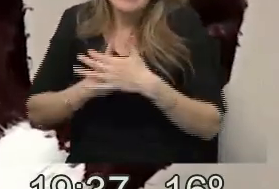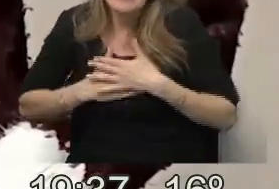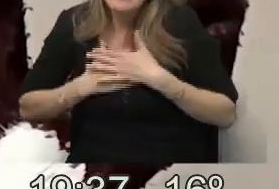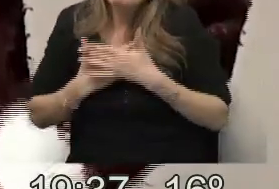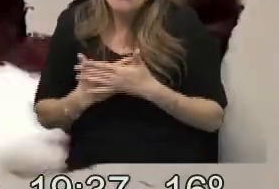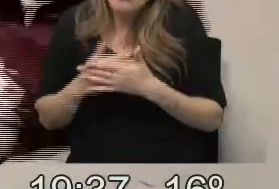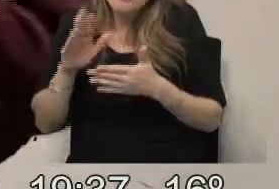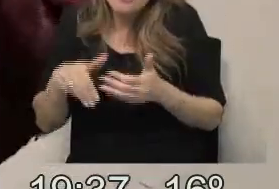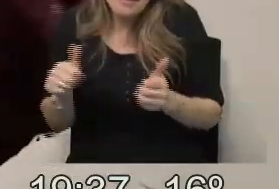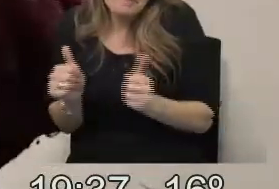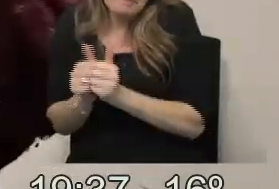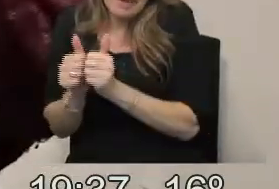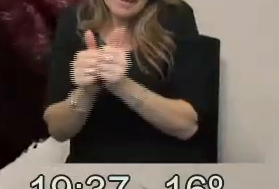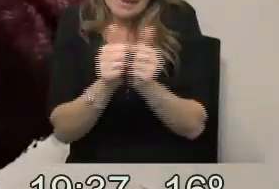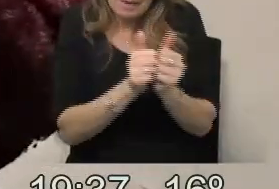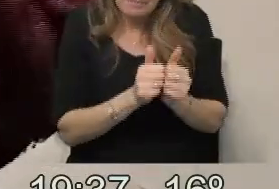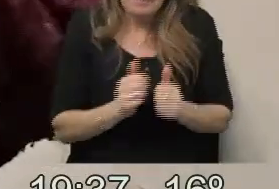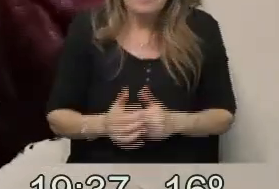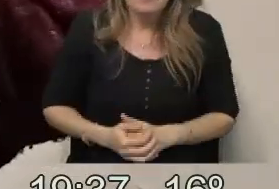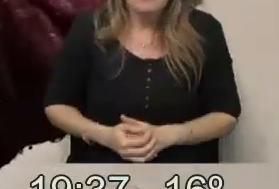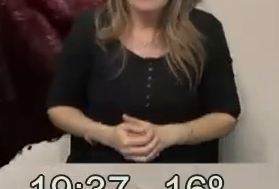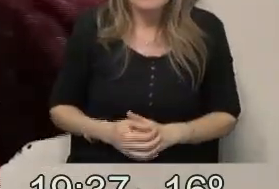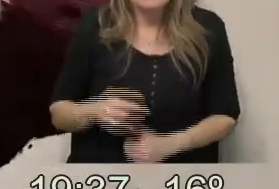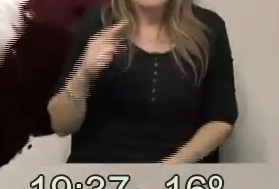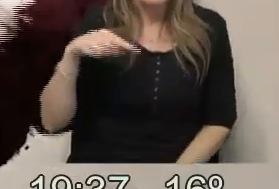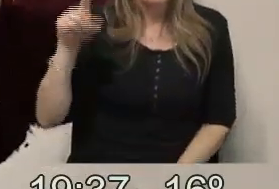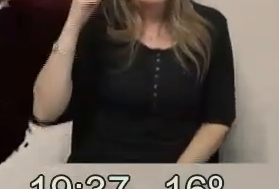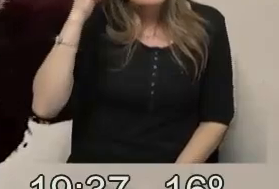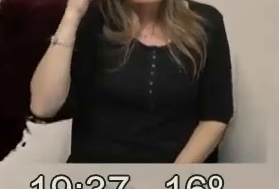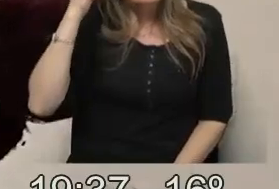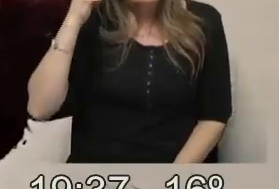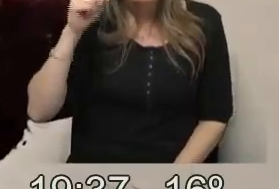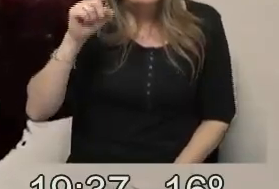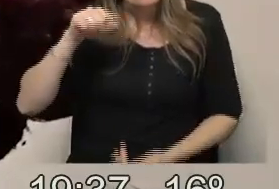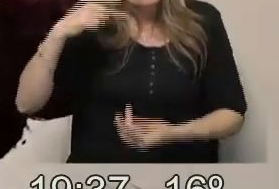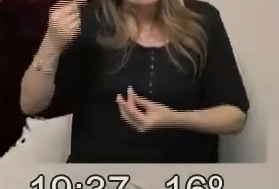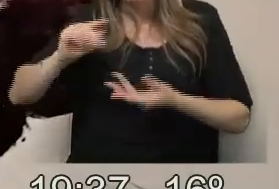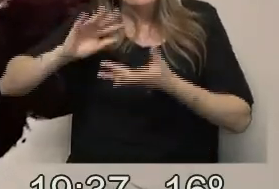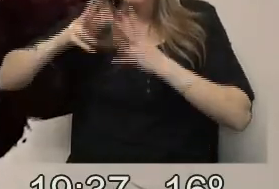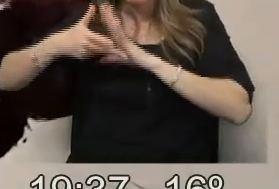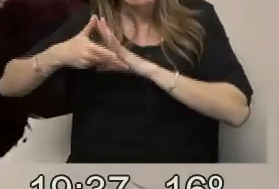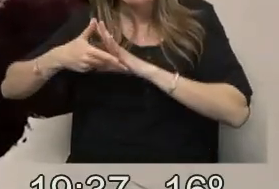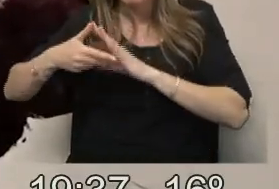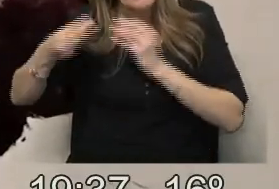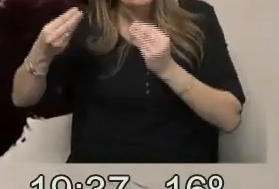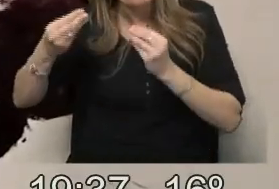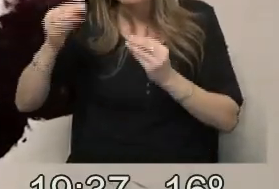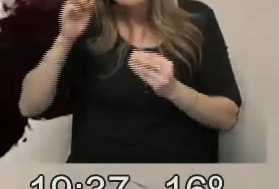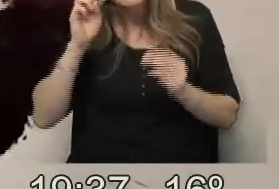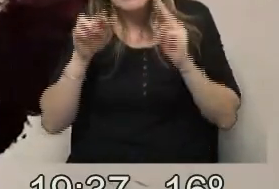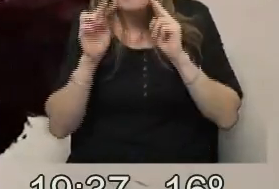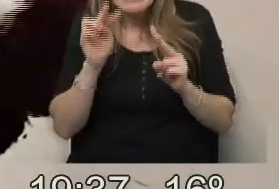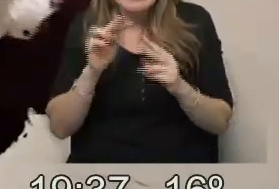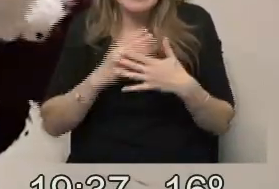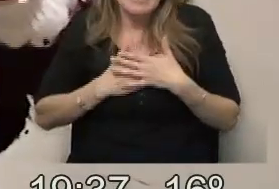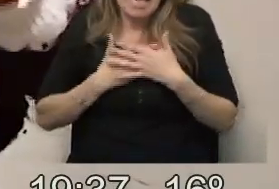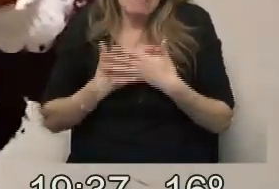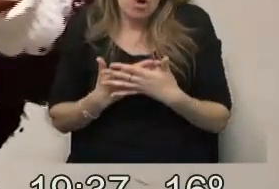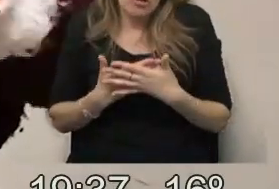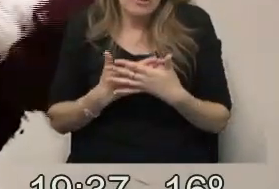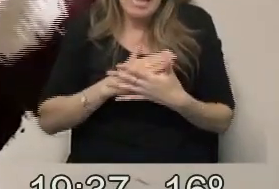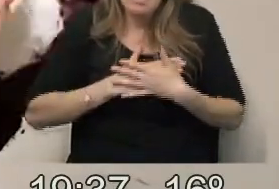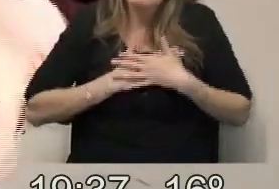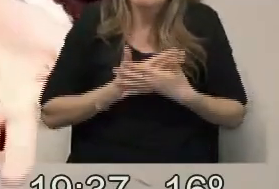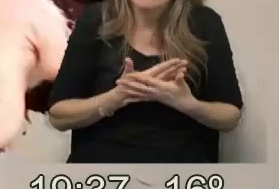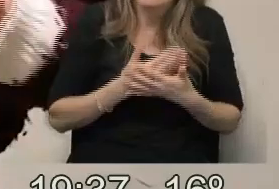bueno. Sí, también estaba pensando en lo otro que hablas, como otra forma de ver el amor también, no solo el amor